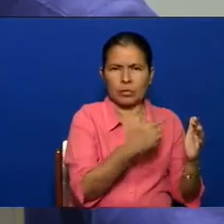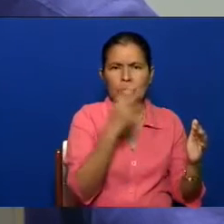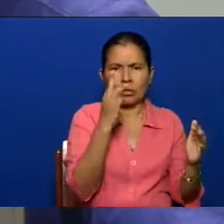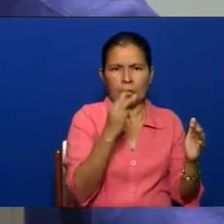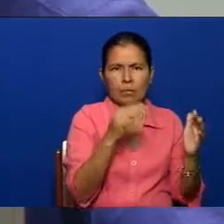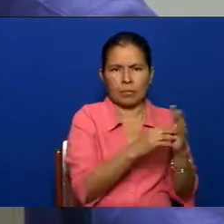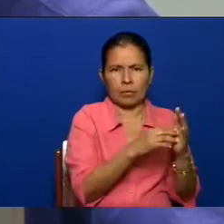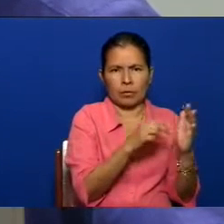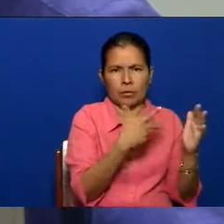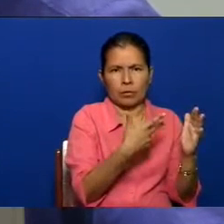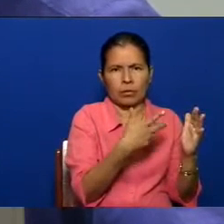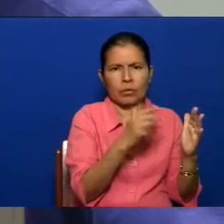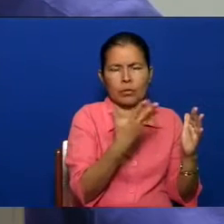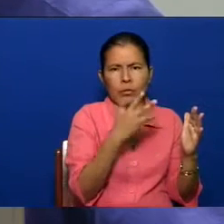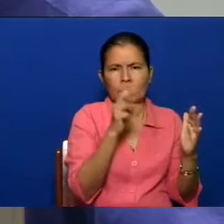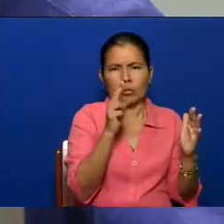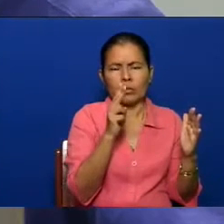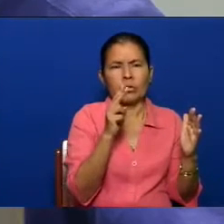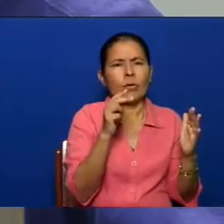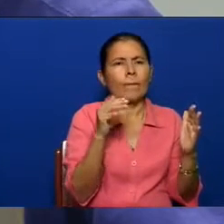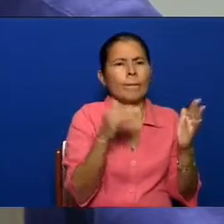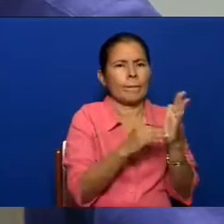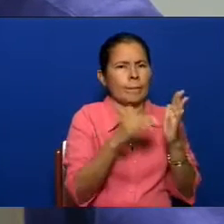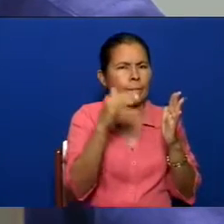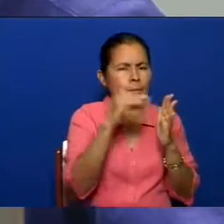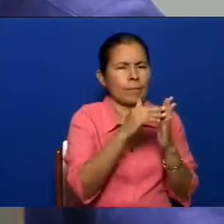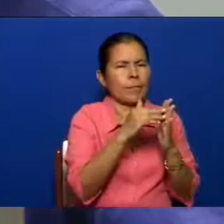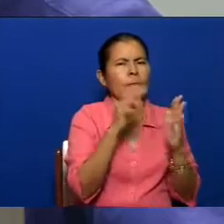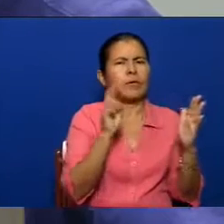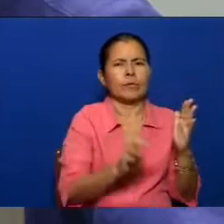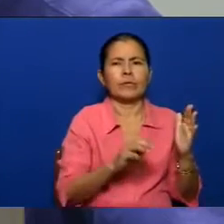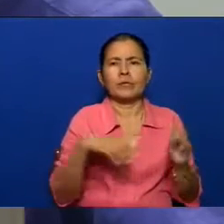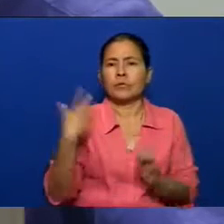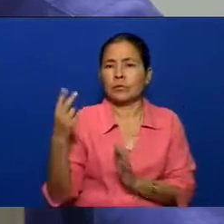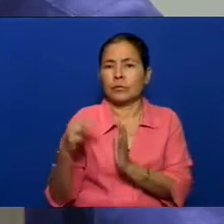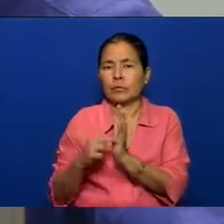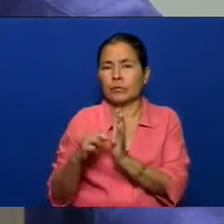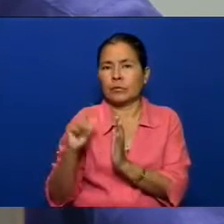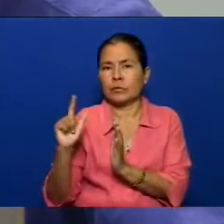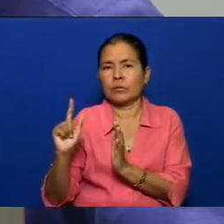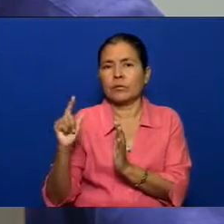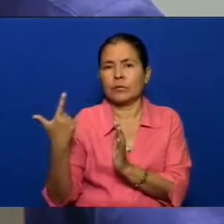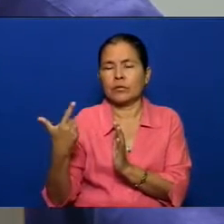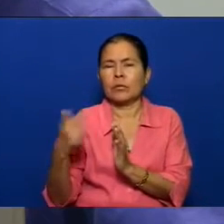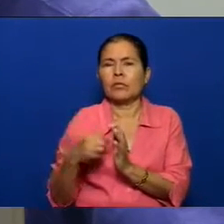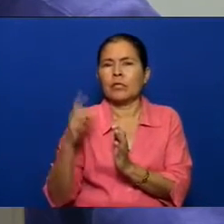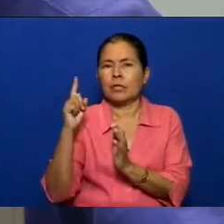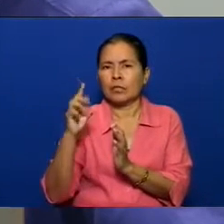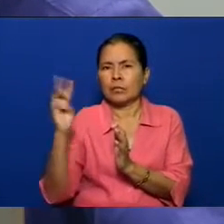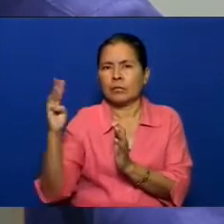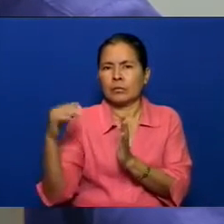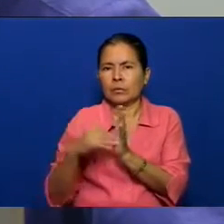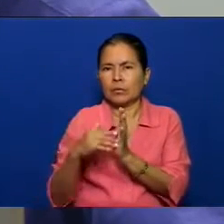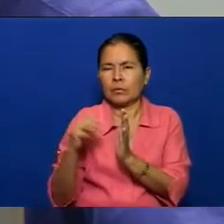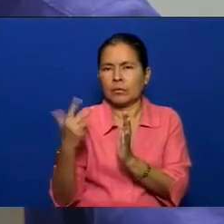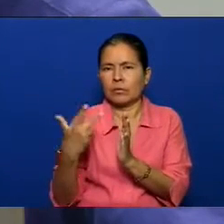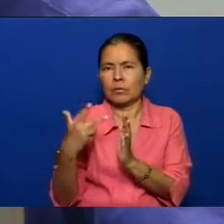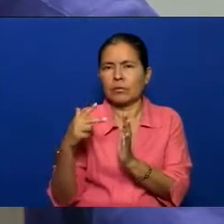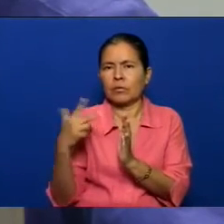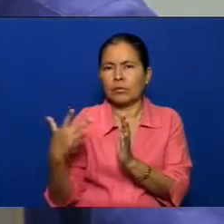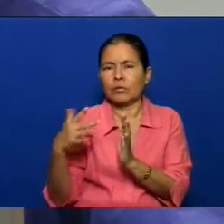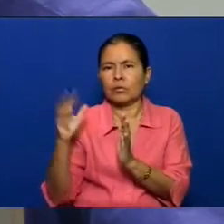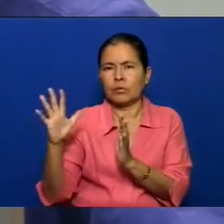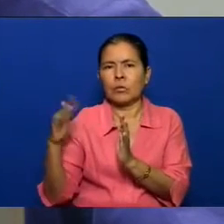3.892 millones de córdobas. En el 2017 será de 13.885